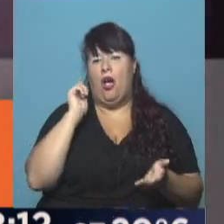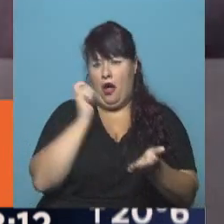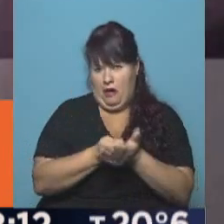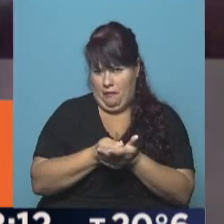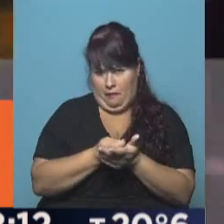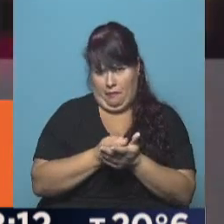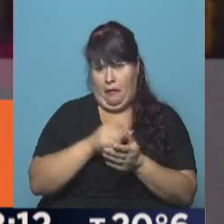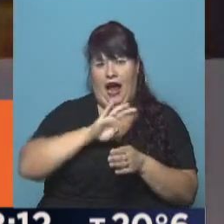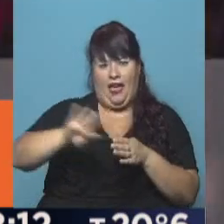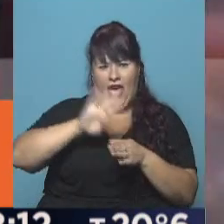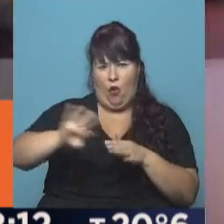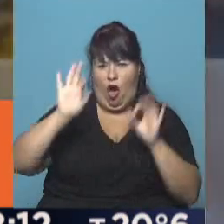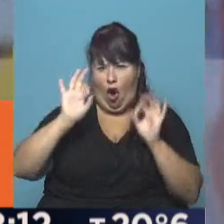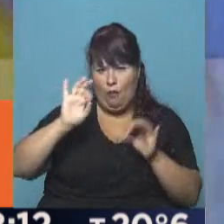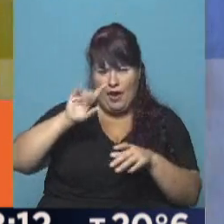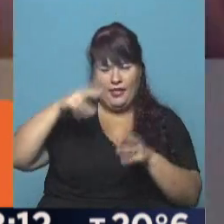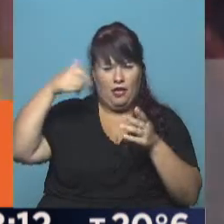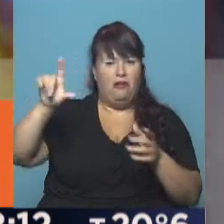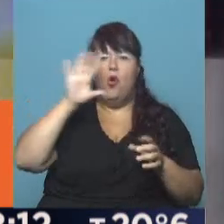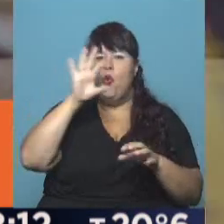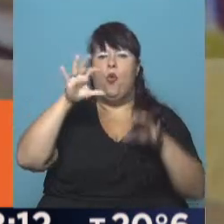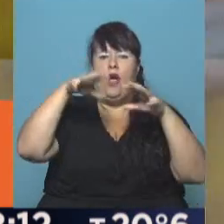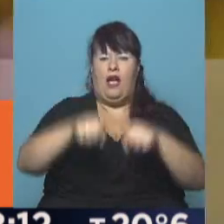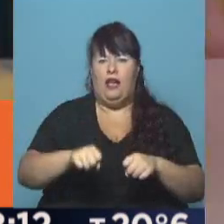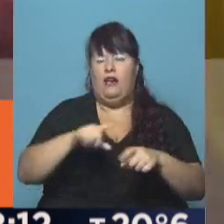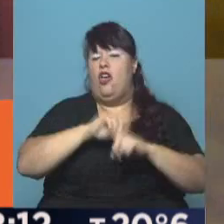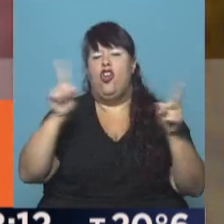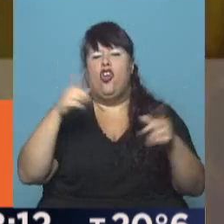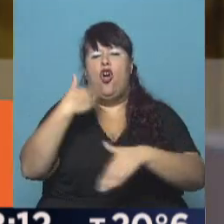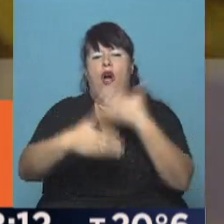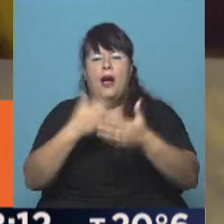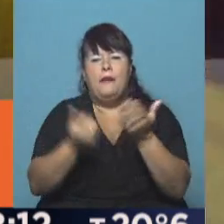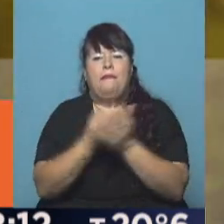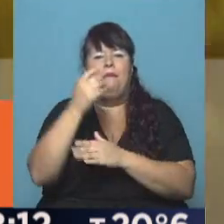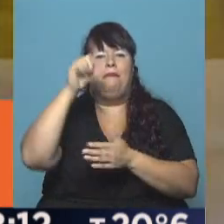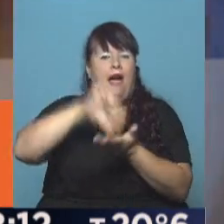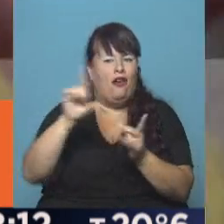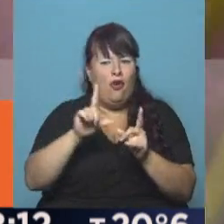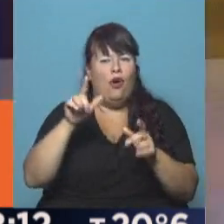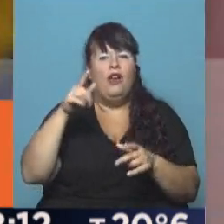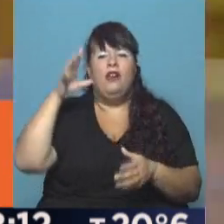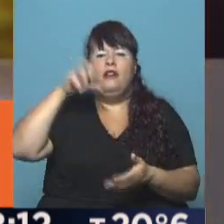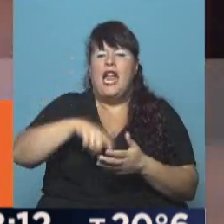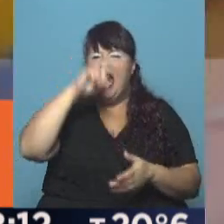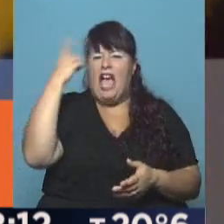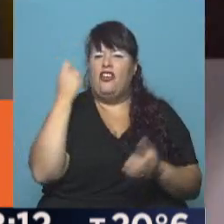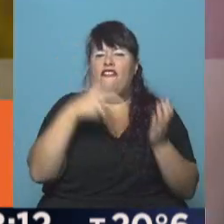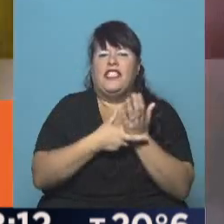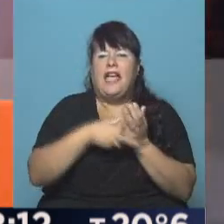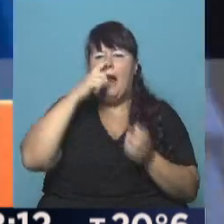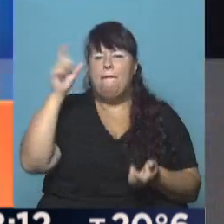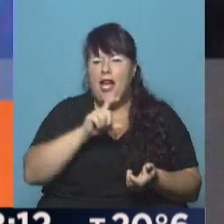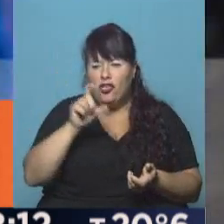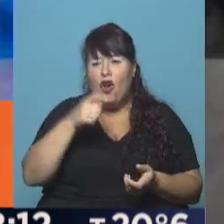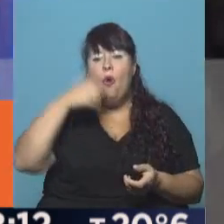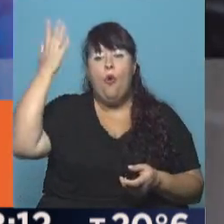el último centavo de la deuda externa no ha expropiado a la oligarquía no ha desarrollado el país ha sido nacionalismo fiscal petrolero